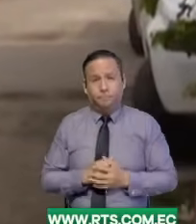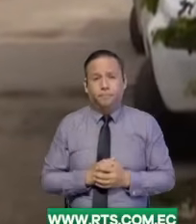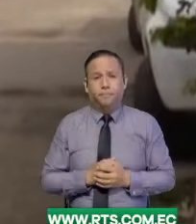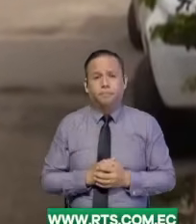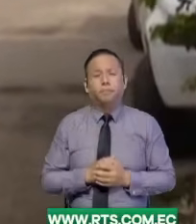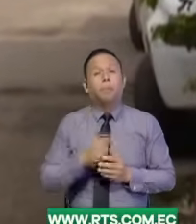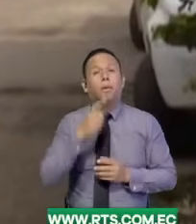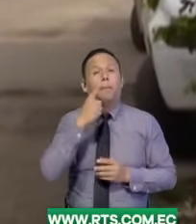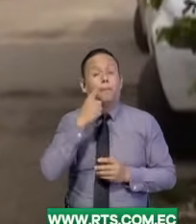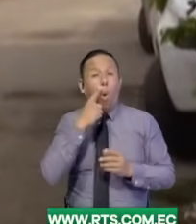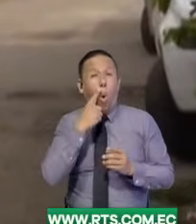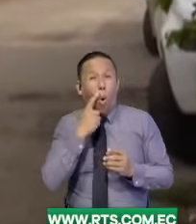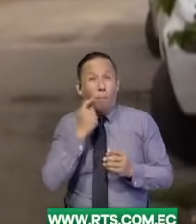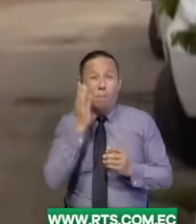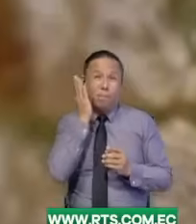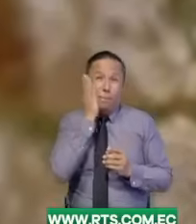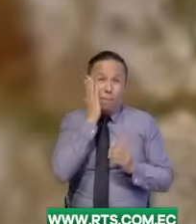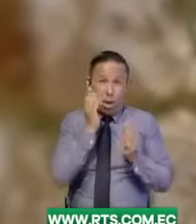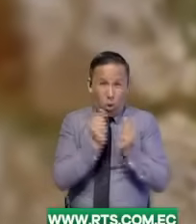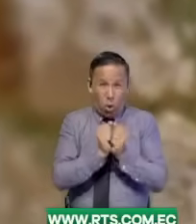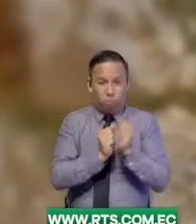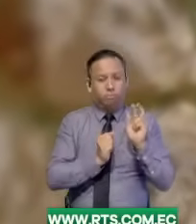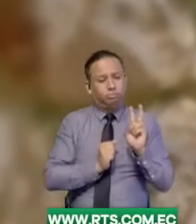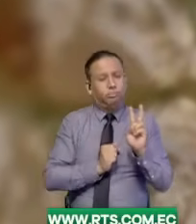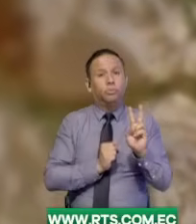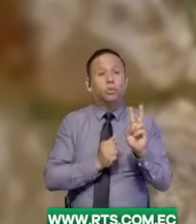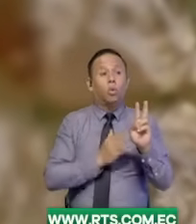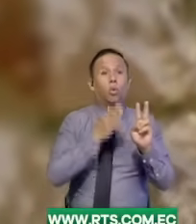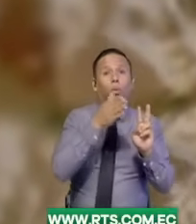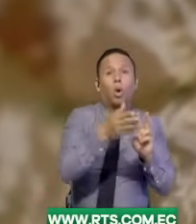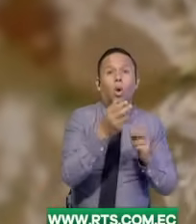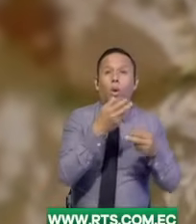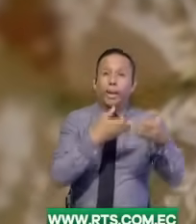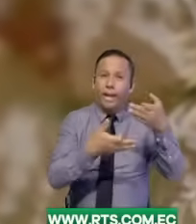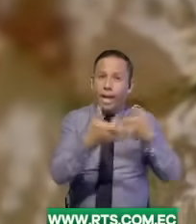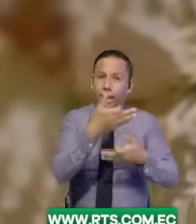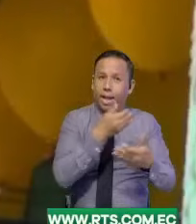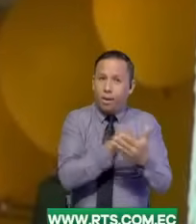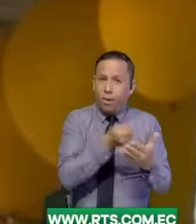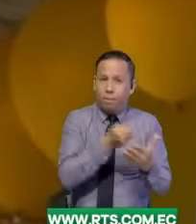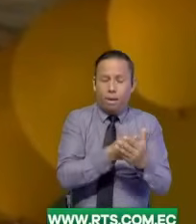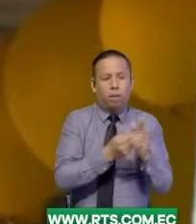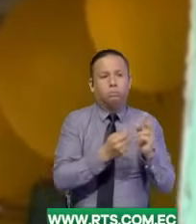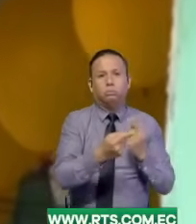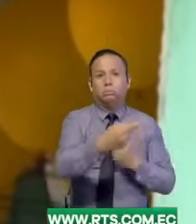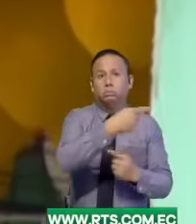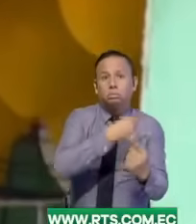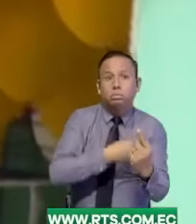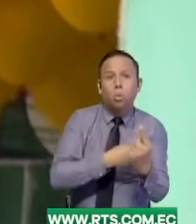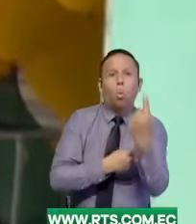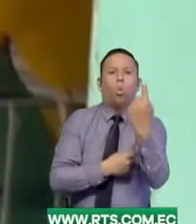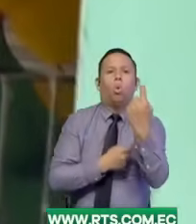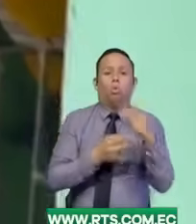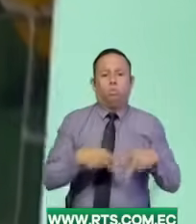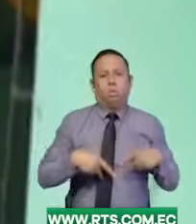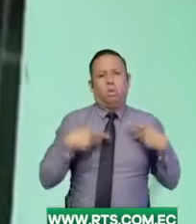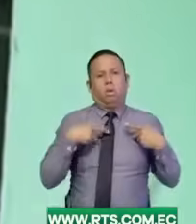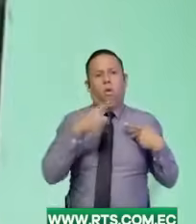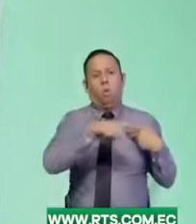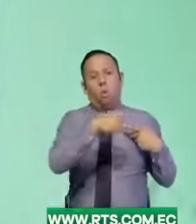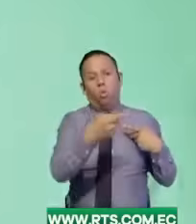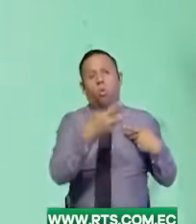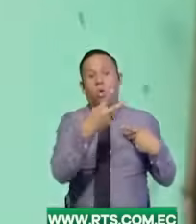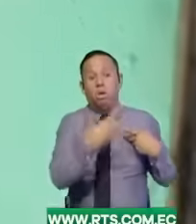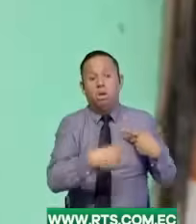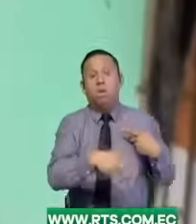Salieron juntos a comprar a una tienda, pero solo uno regresó con vida. Fue lo que ocurrió con una madre